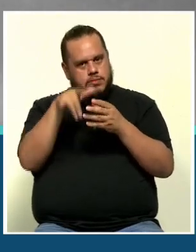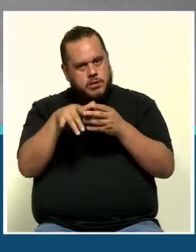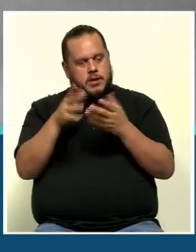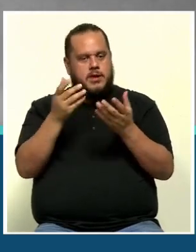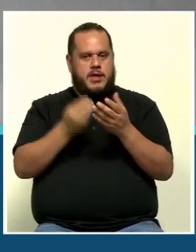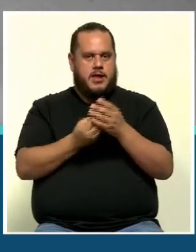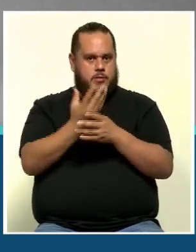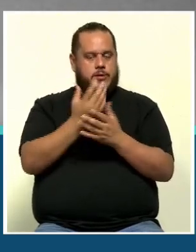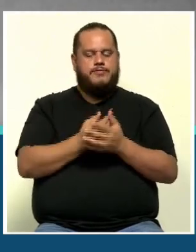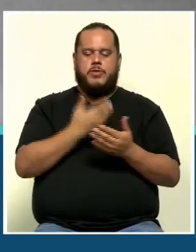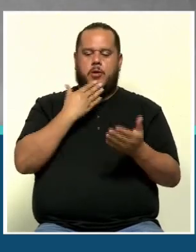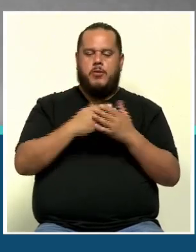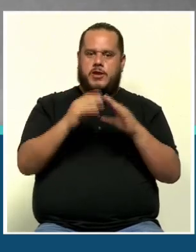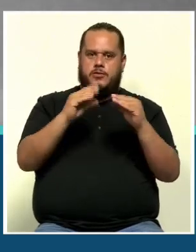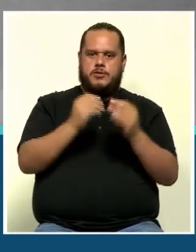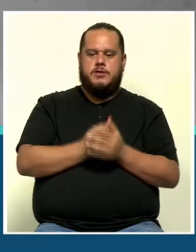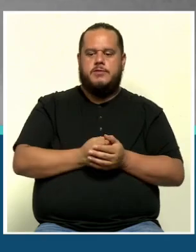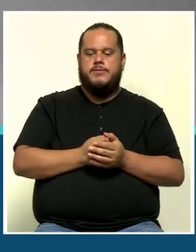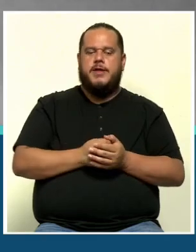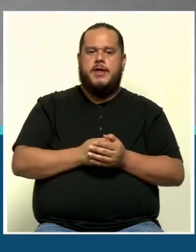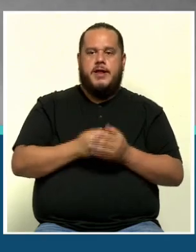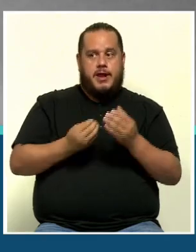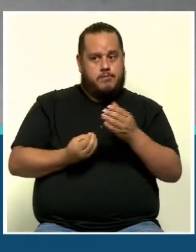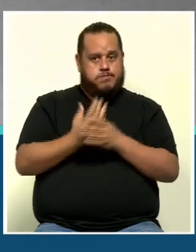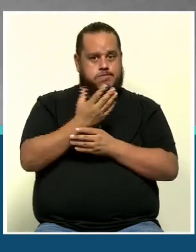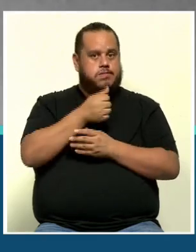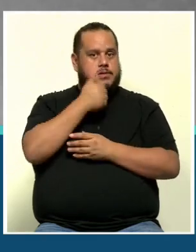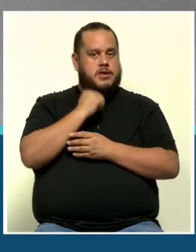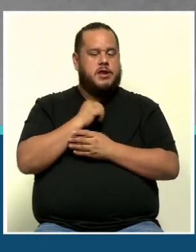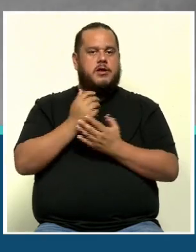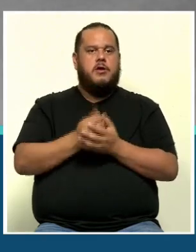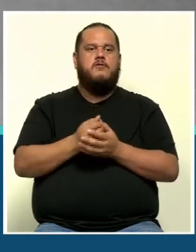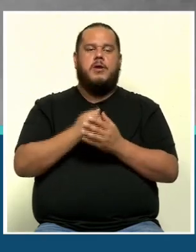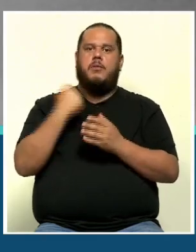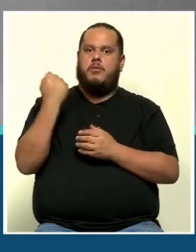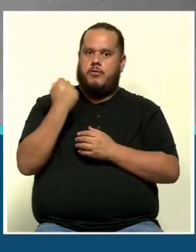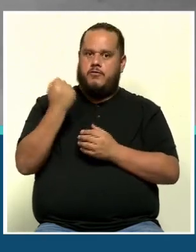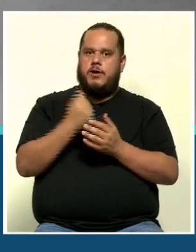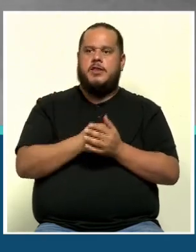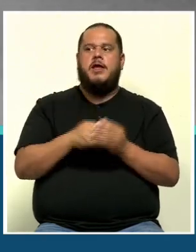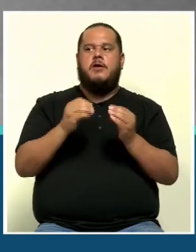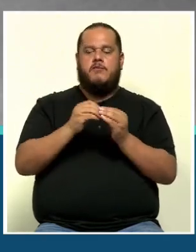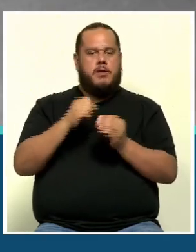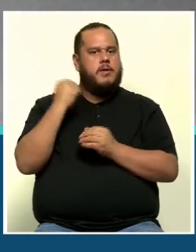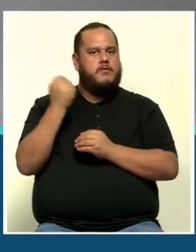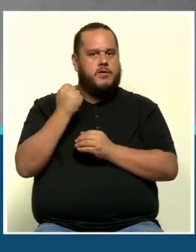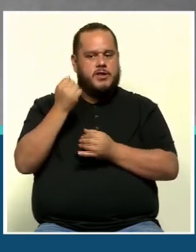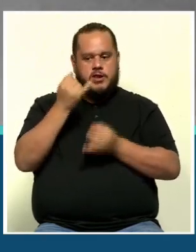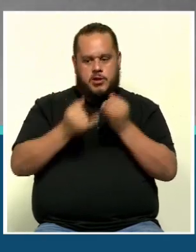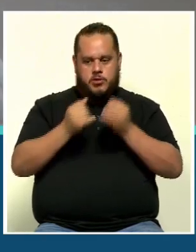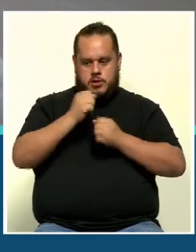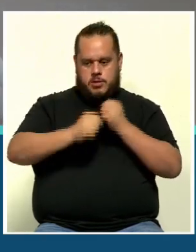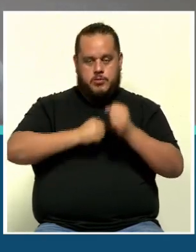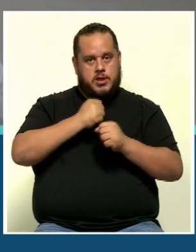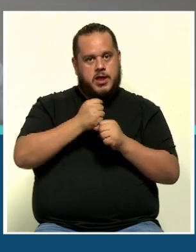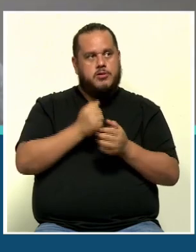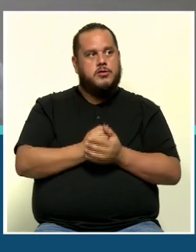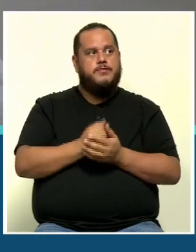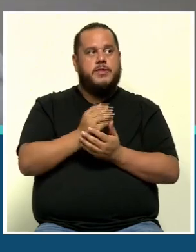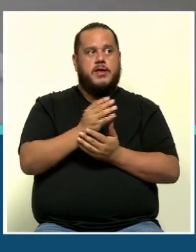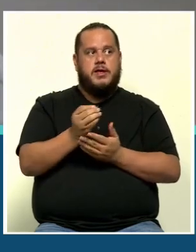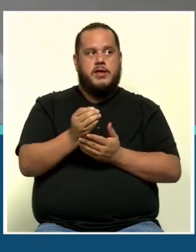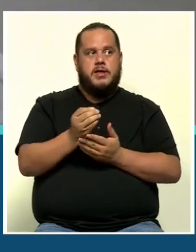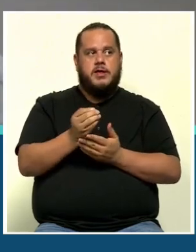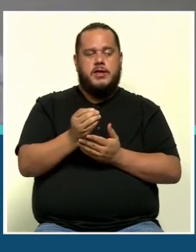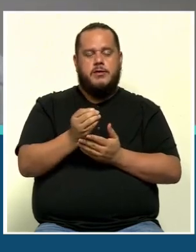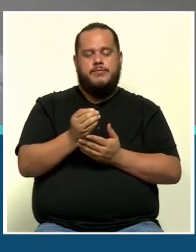buenas noches, André. Sí, la erupción de ayer fue bastante poderosa, de hecho fue la más poderosa de los últimos años. Y